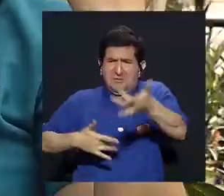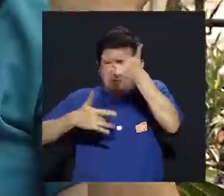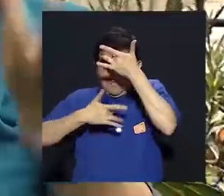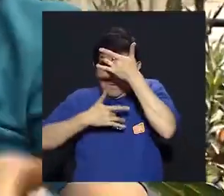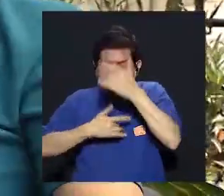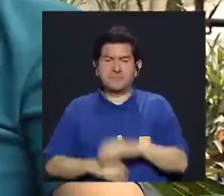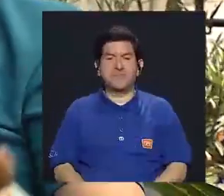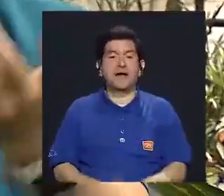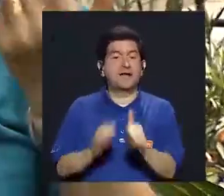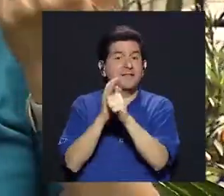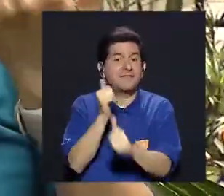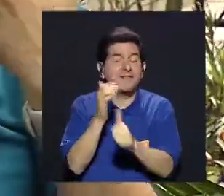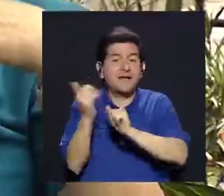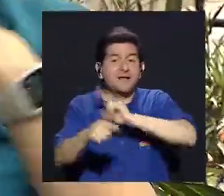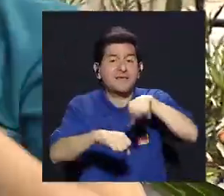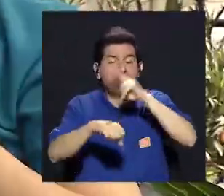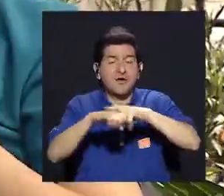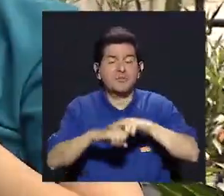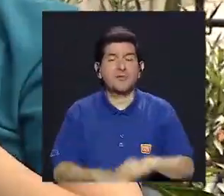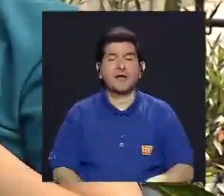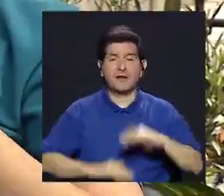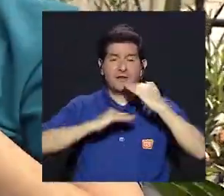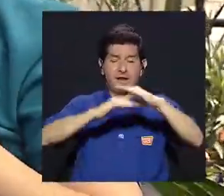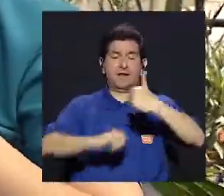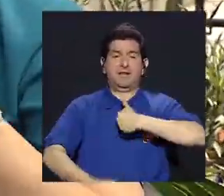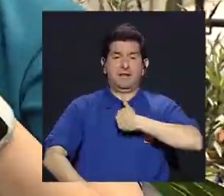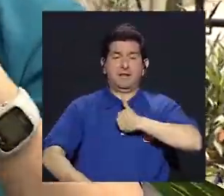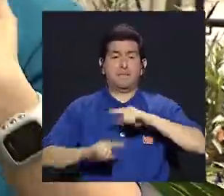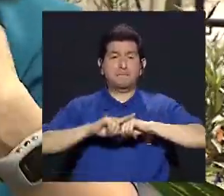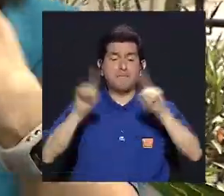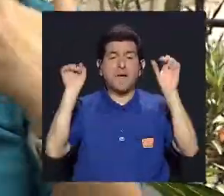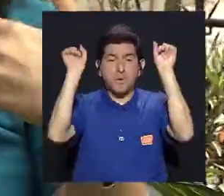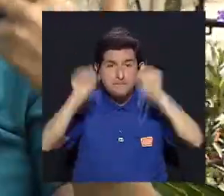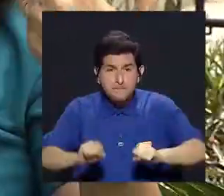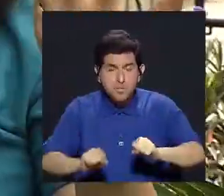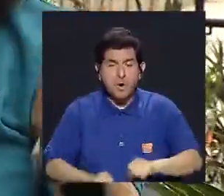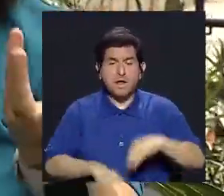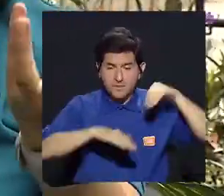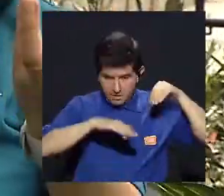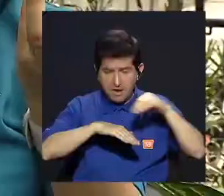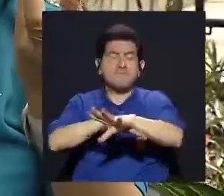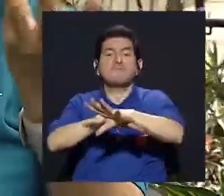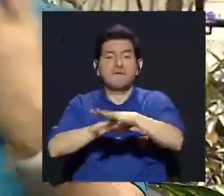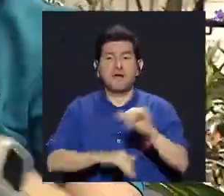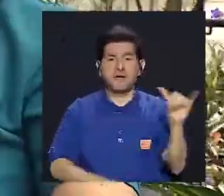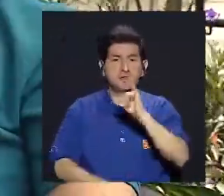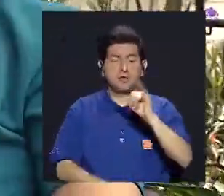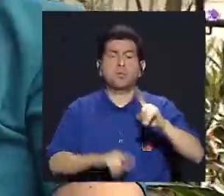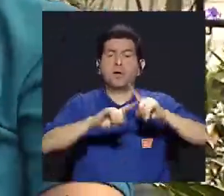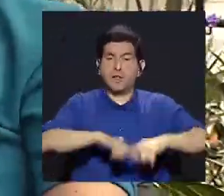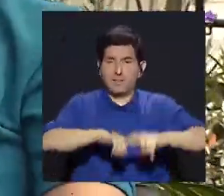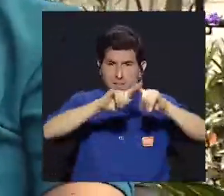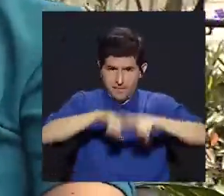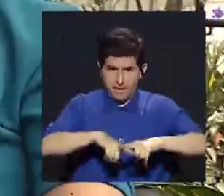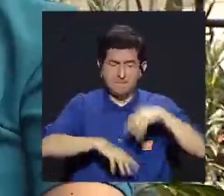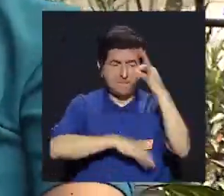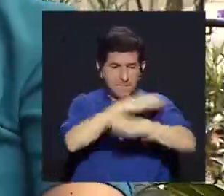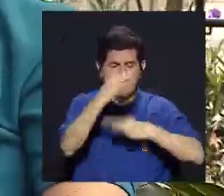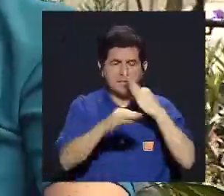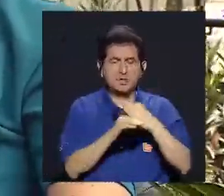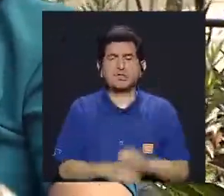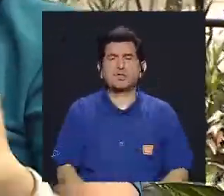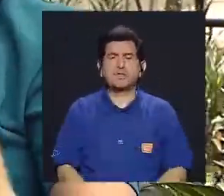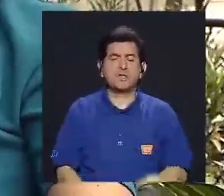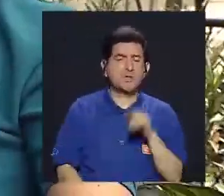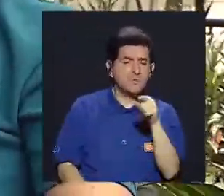la diarrea como hablábamos usualmente es autolimitada pero puede llegar a tener secuelas sobre todo también dependiendo del tipo